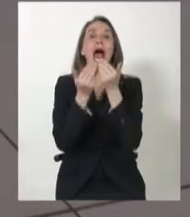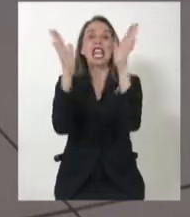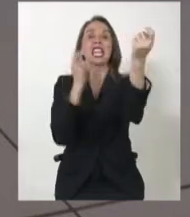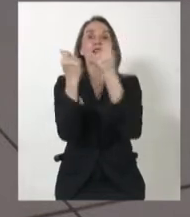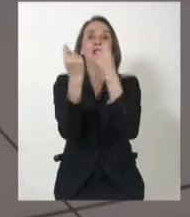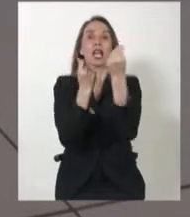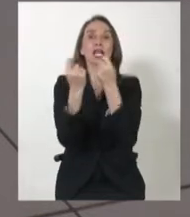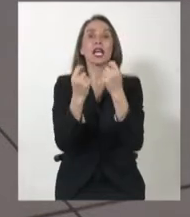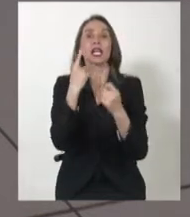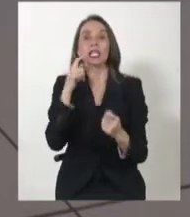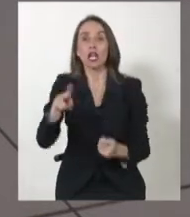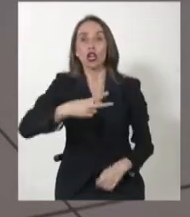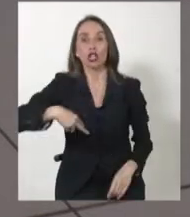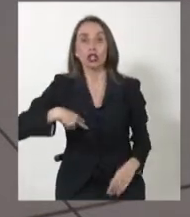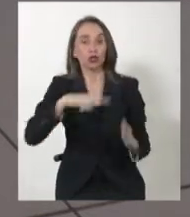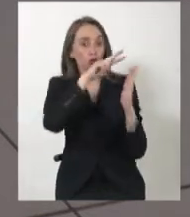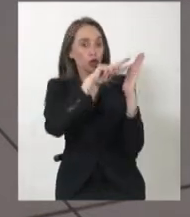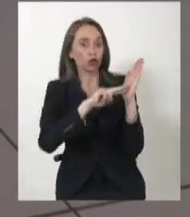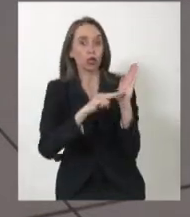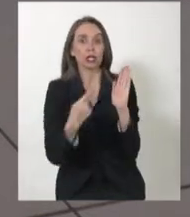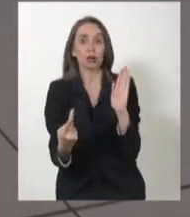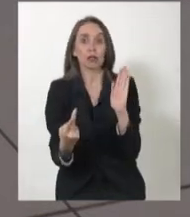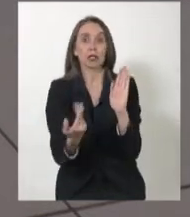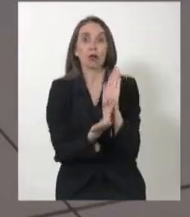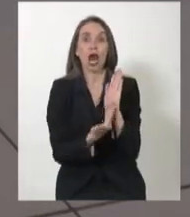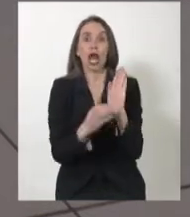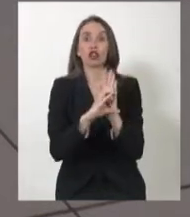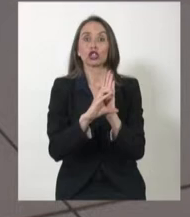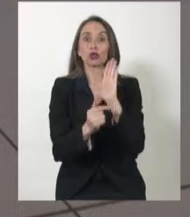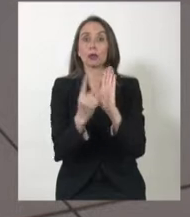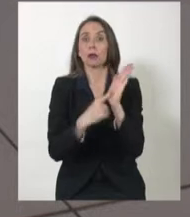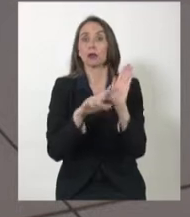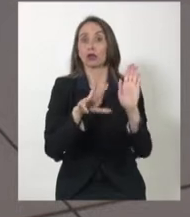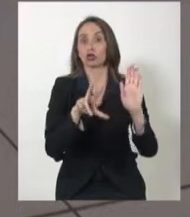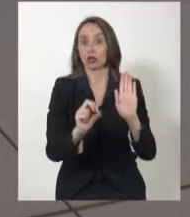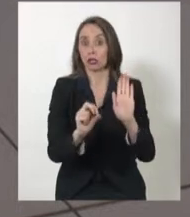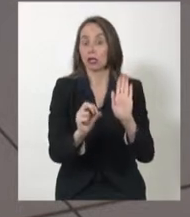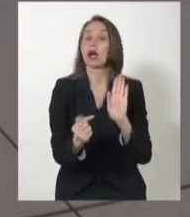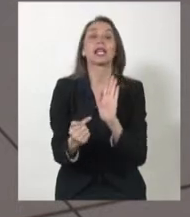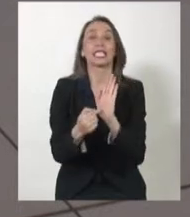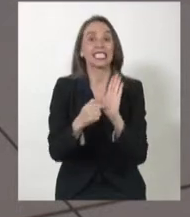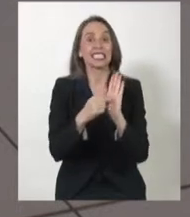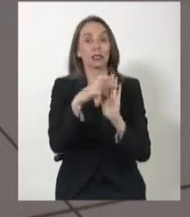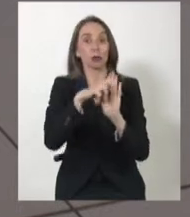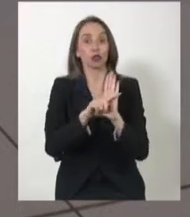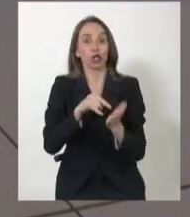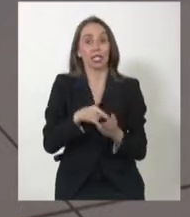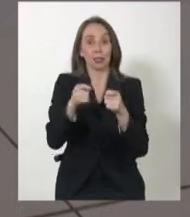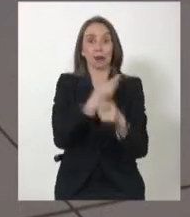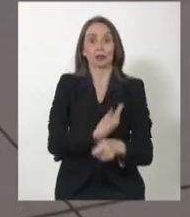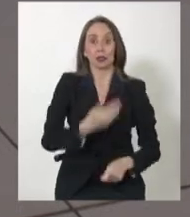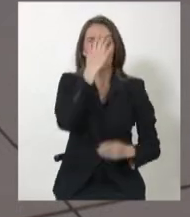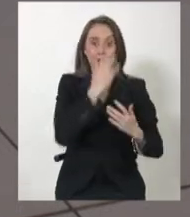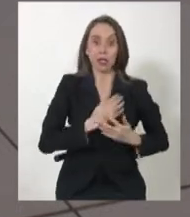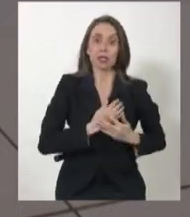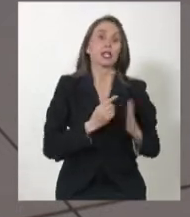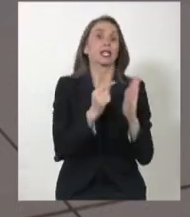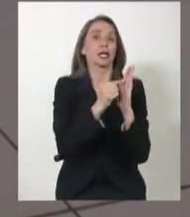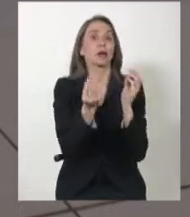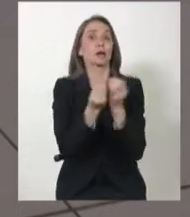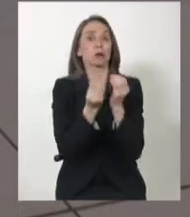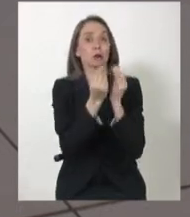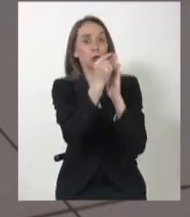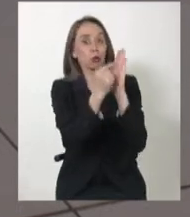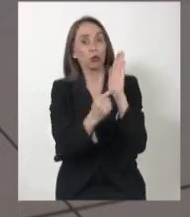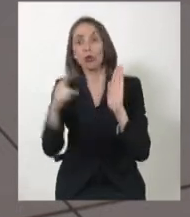la interpretación que nosotros hemos dado a esta Constitución. O sea, yo creo que ese proyecto es un proyecto que tiene